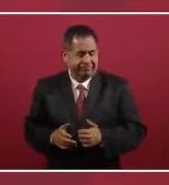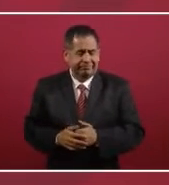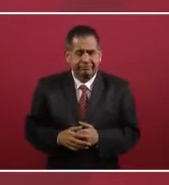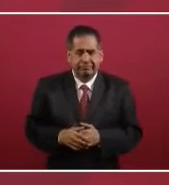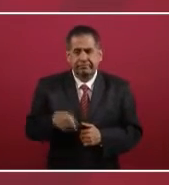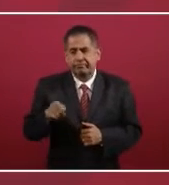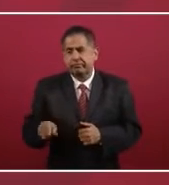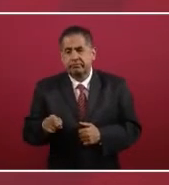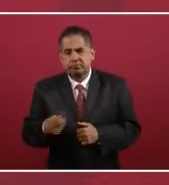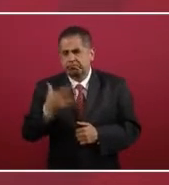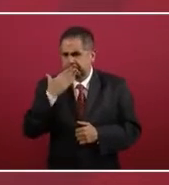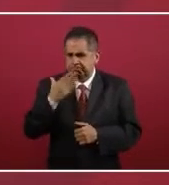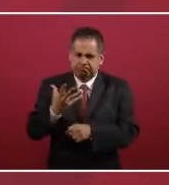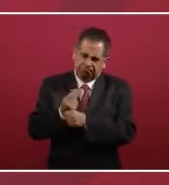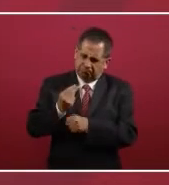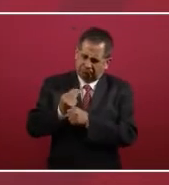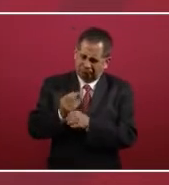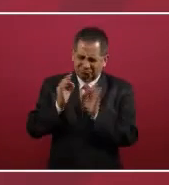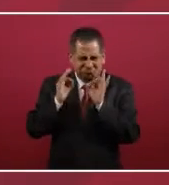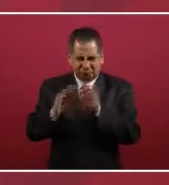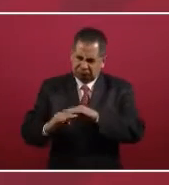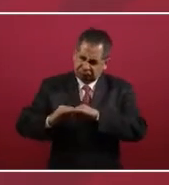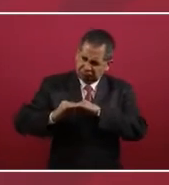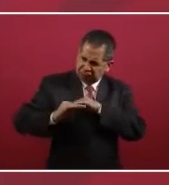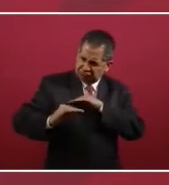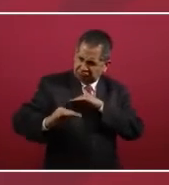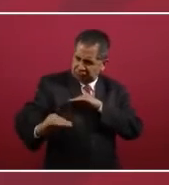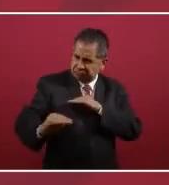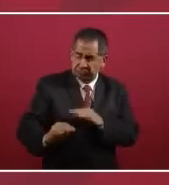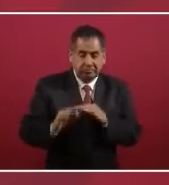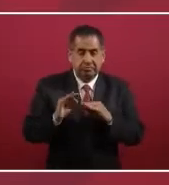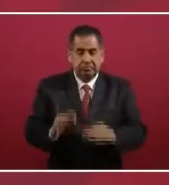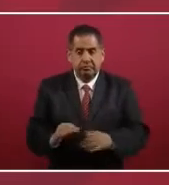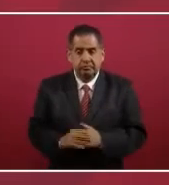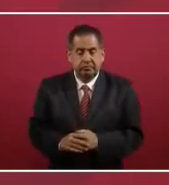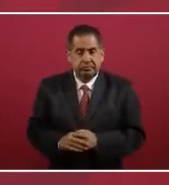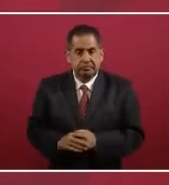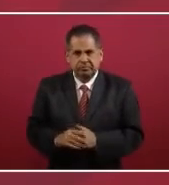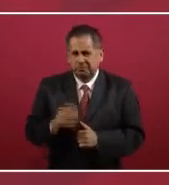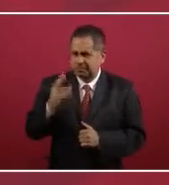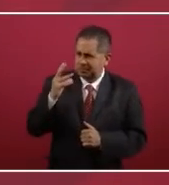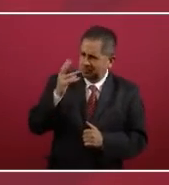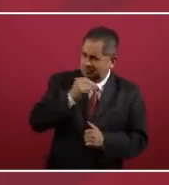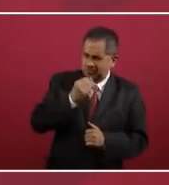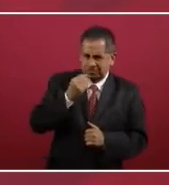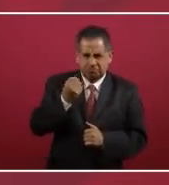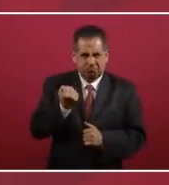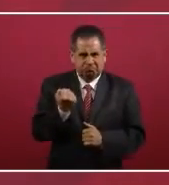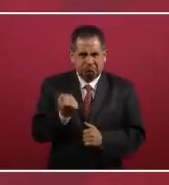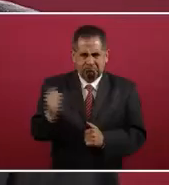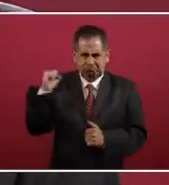son caminos bien hechos y obras de arte.